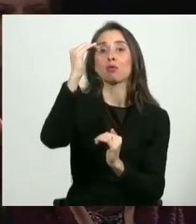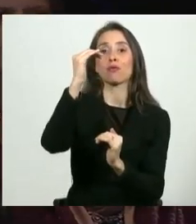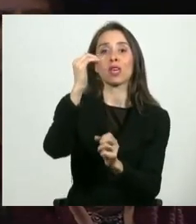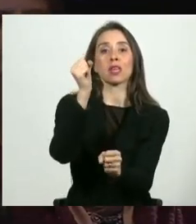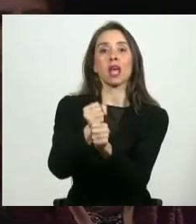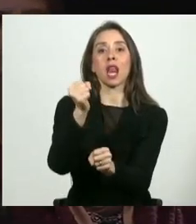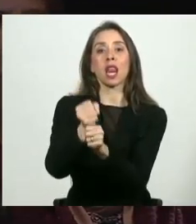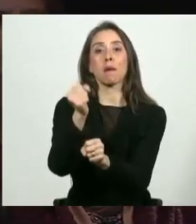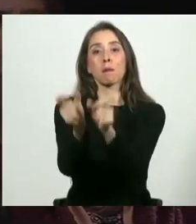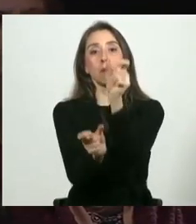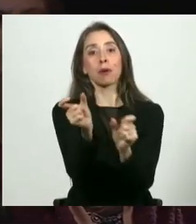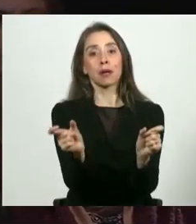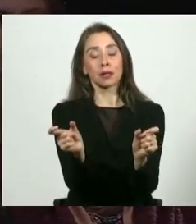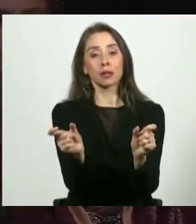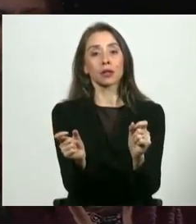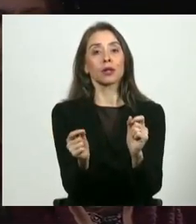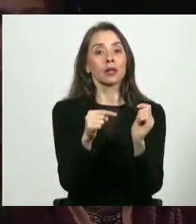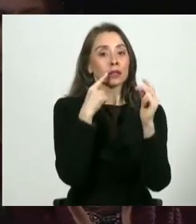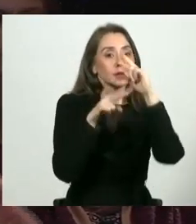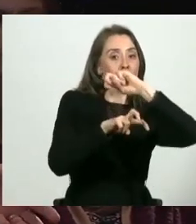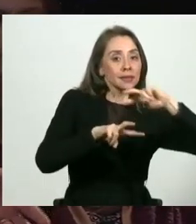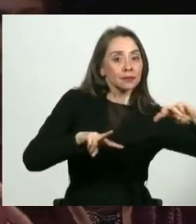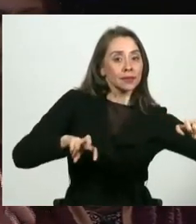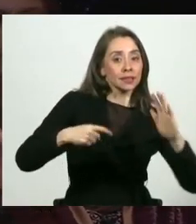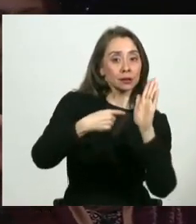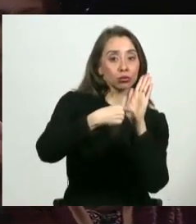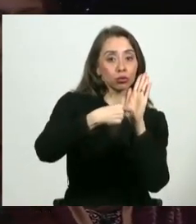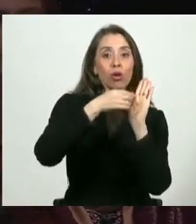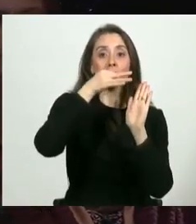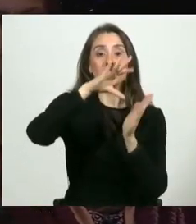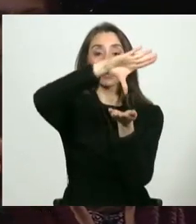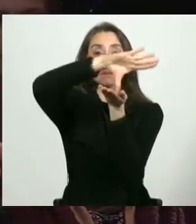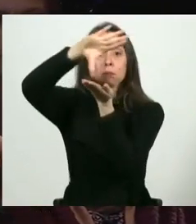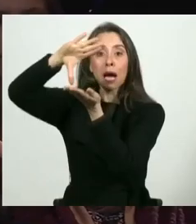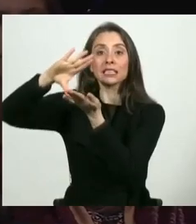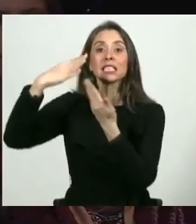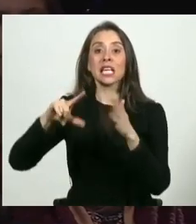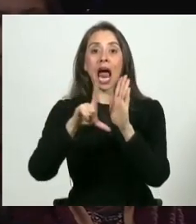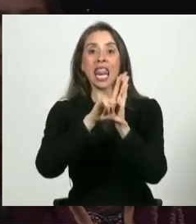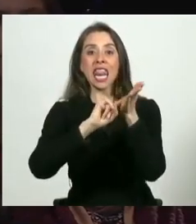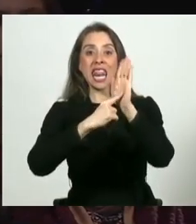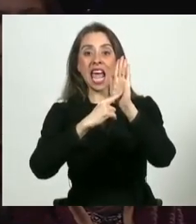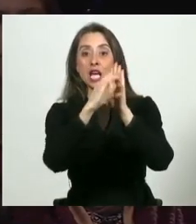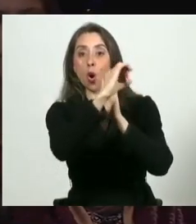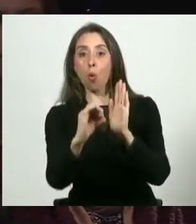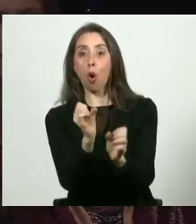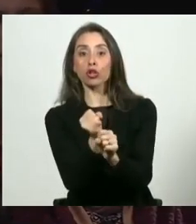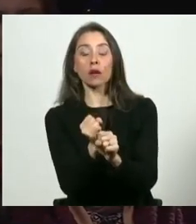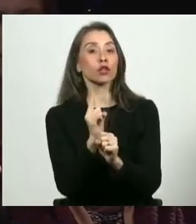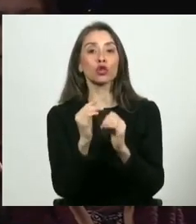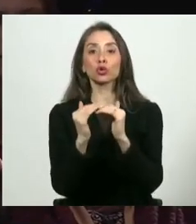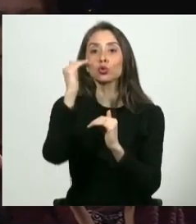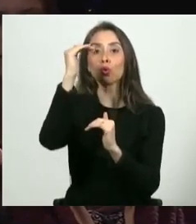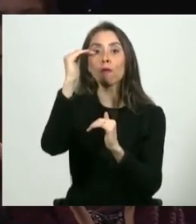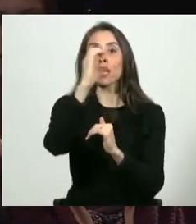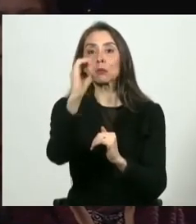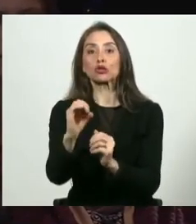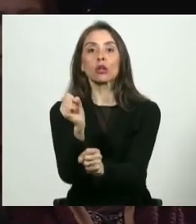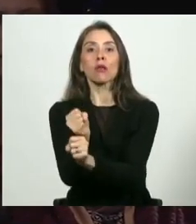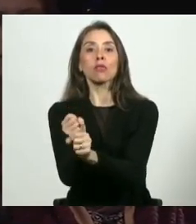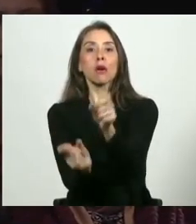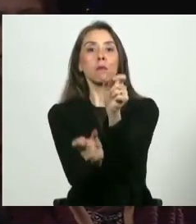empleo. Los estudios empíricamente dicen que los países que han tenido cuota no aumentan el empleo.